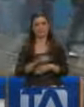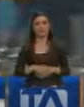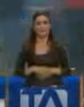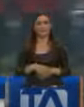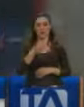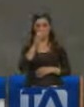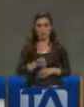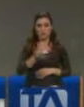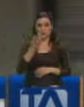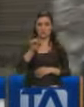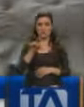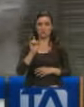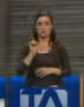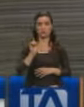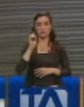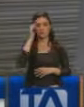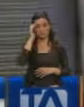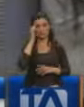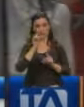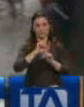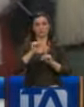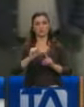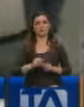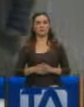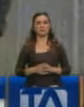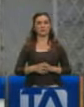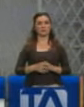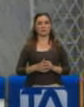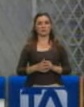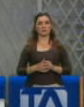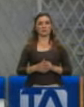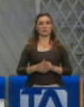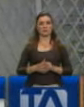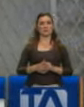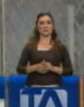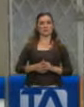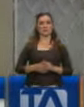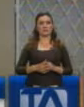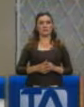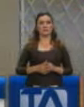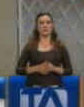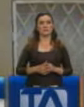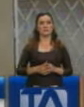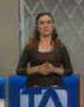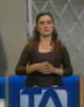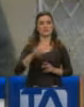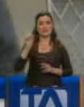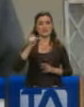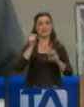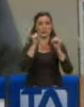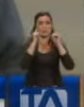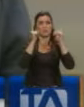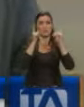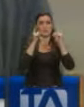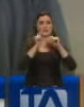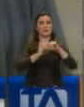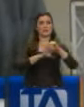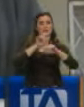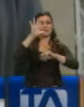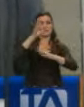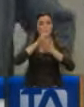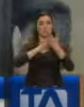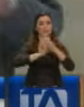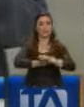buenos días. Quizás usted días. Preocupado por esta situación que se ha presentado. Claro, realmente es impresionante. A las 5:30